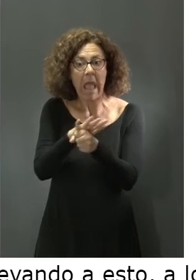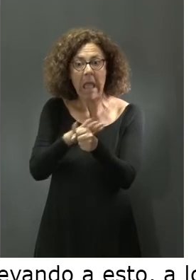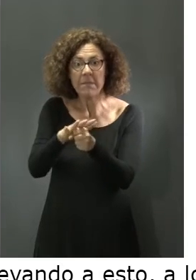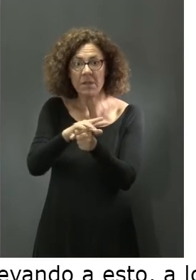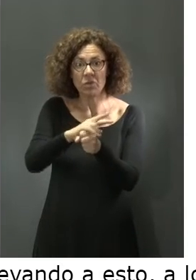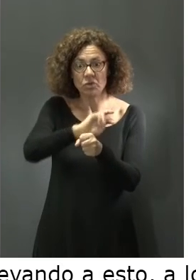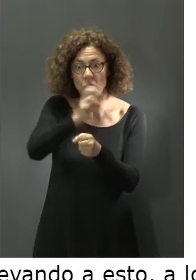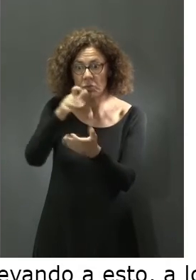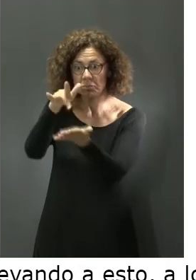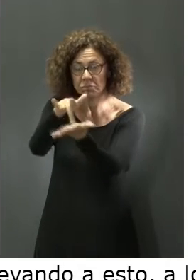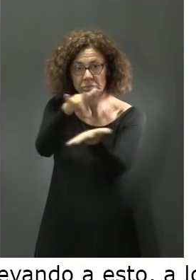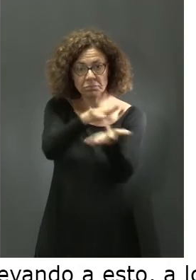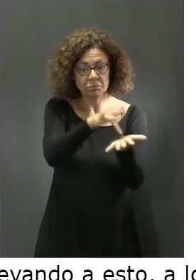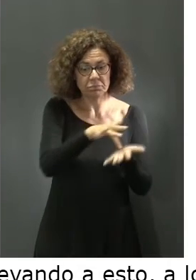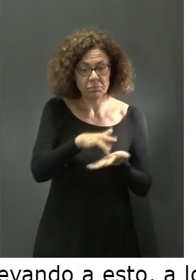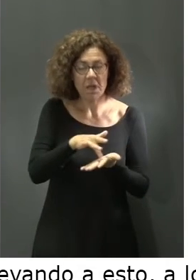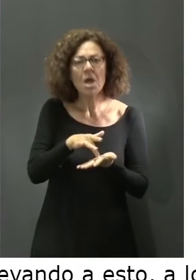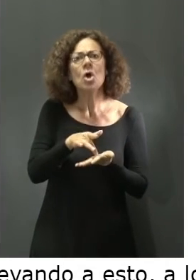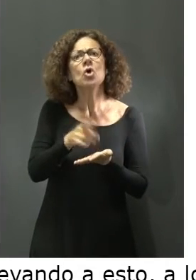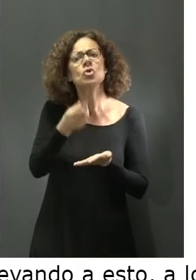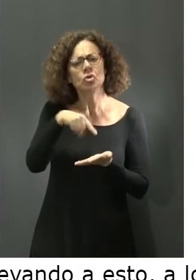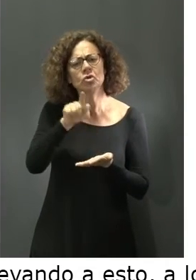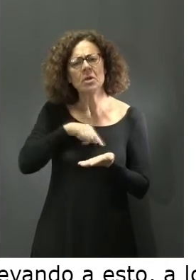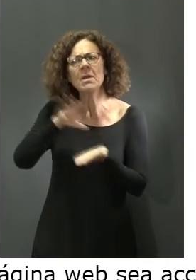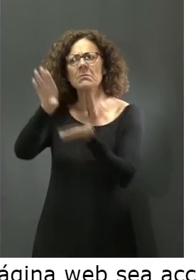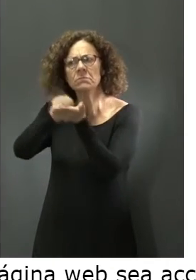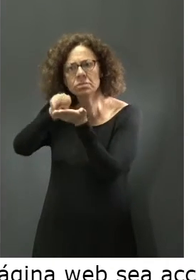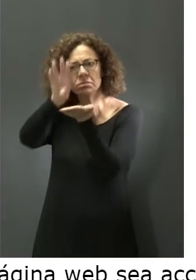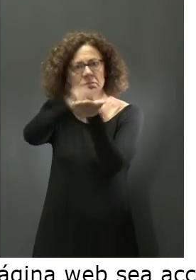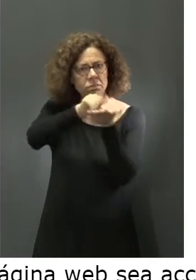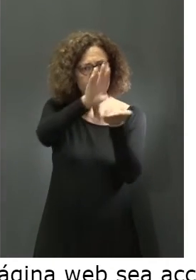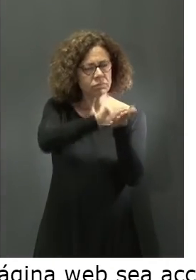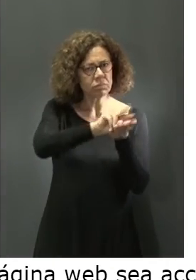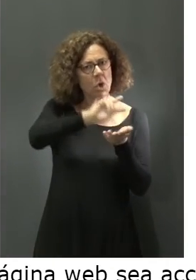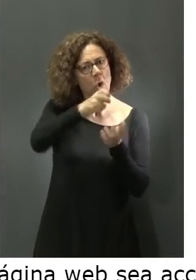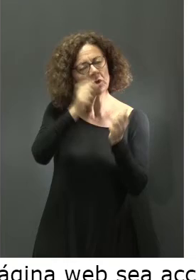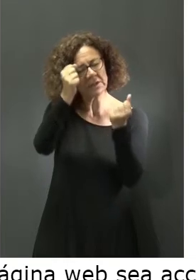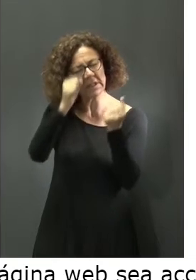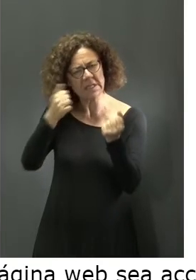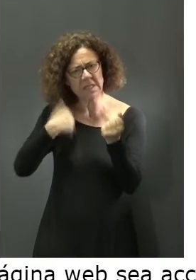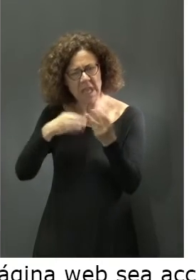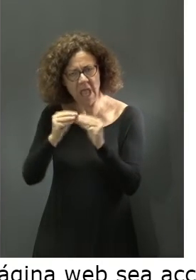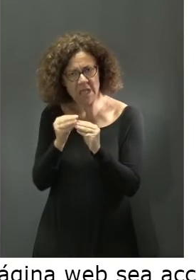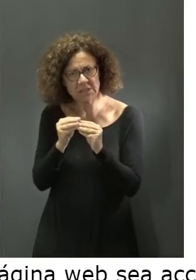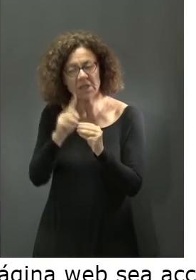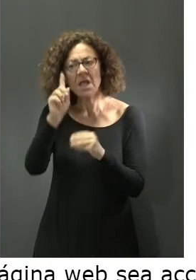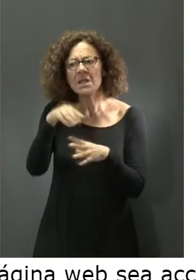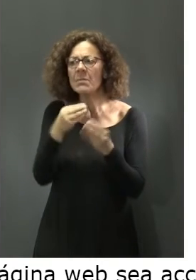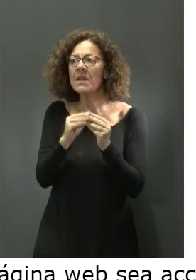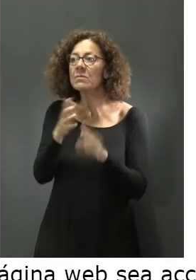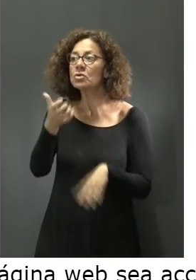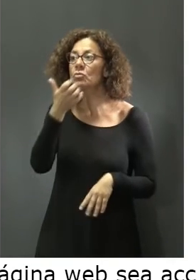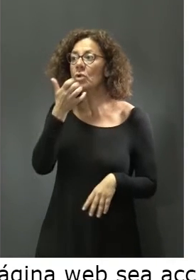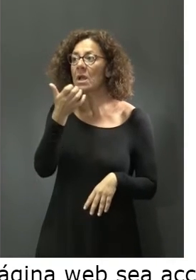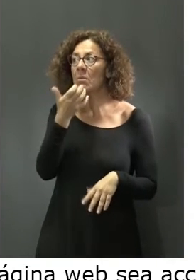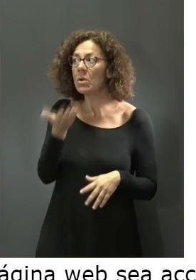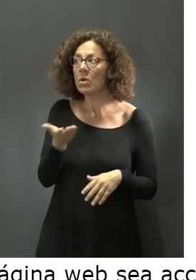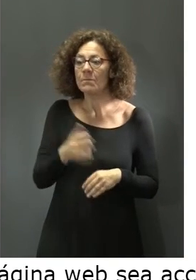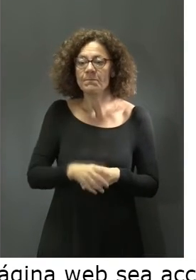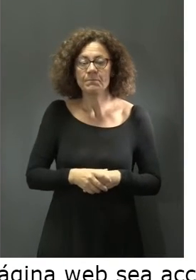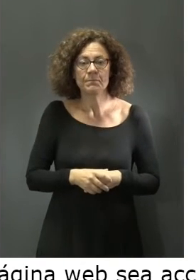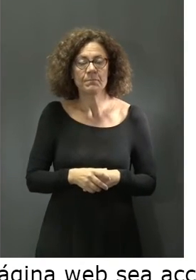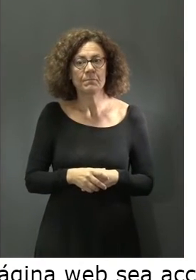y nosotros también las hemos importado a su vez de otras entidades que ya las habían desarrollado. También lo hicimos, por ejemplo,